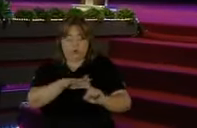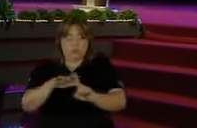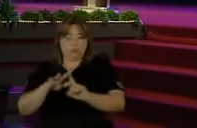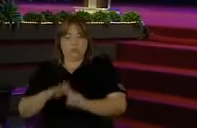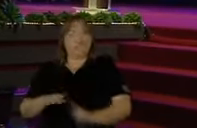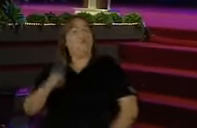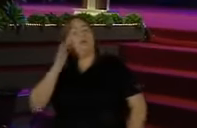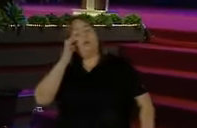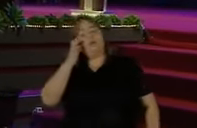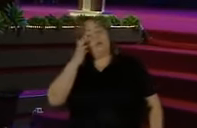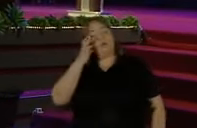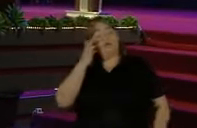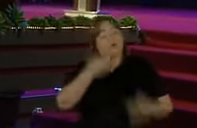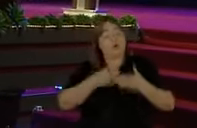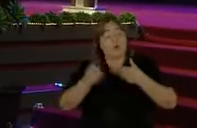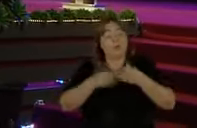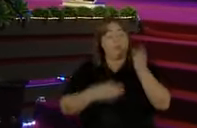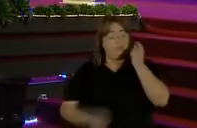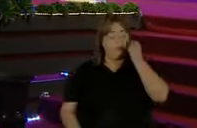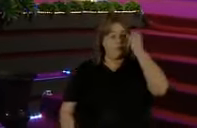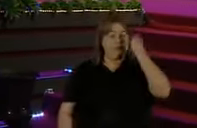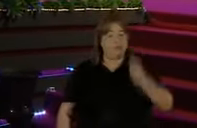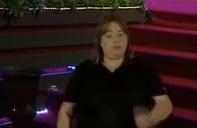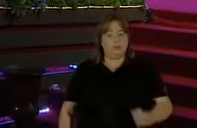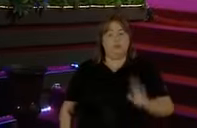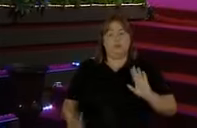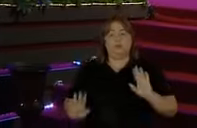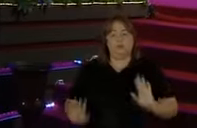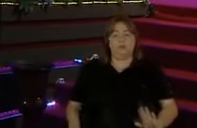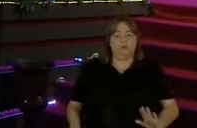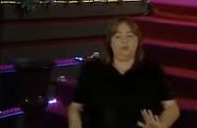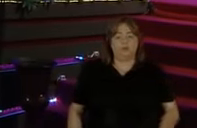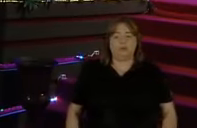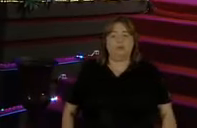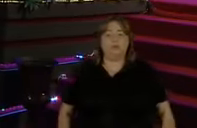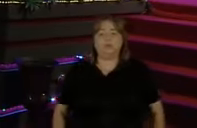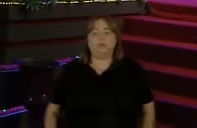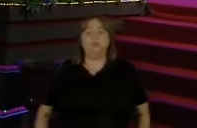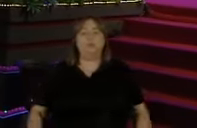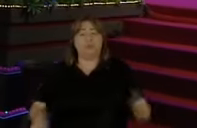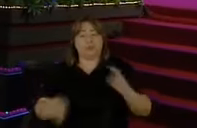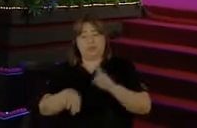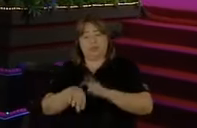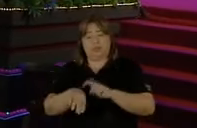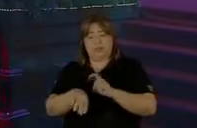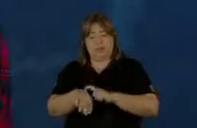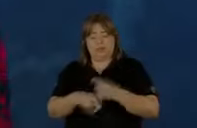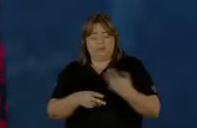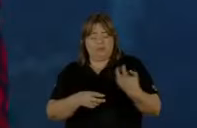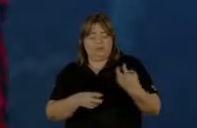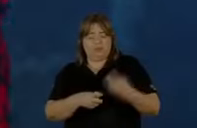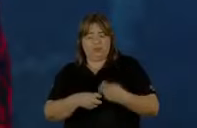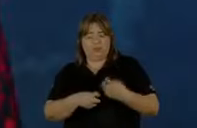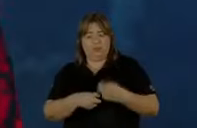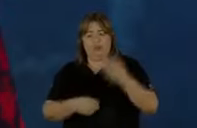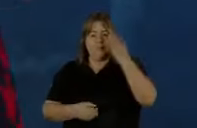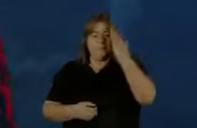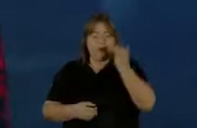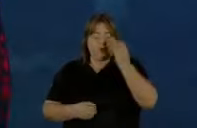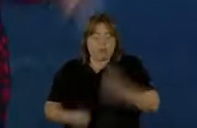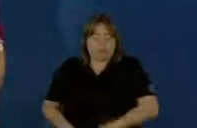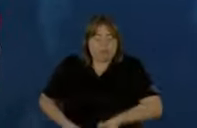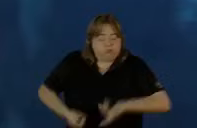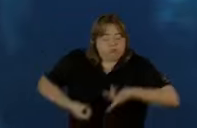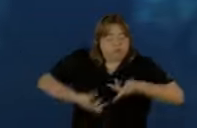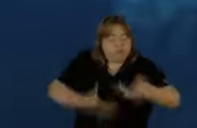Aunque sea un testito que tú recibas en un momento de necesidad. ¿Por qué usamos las redes? ¿Para qué